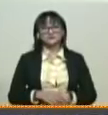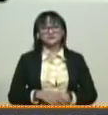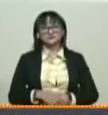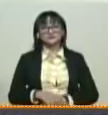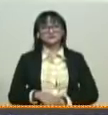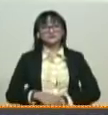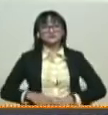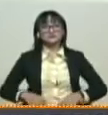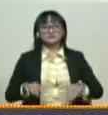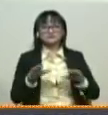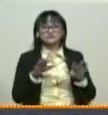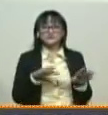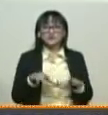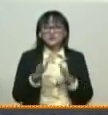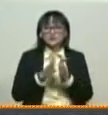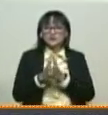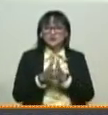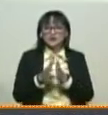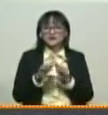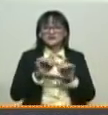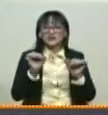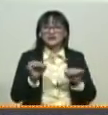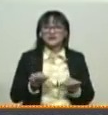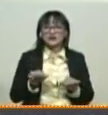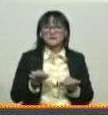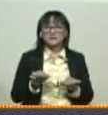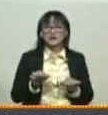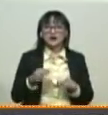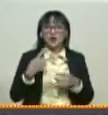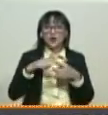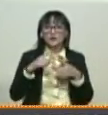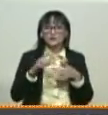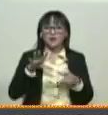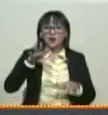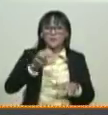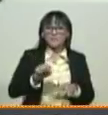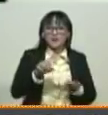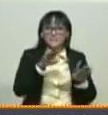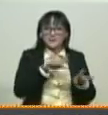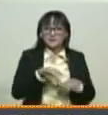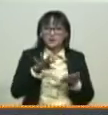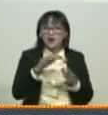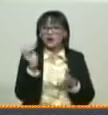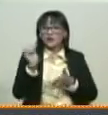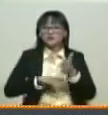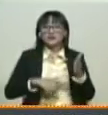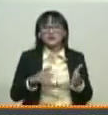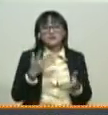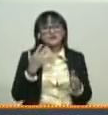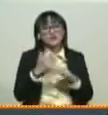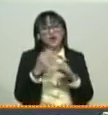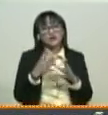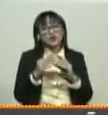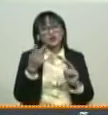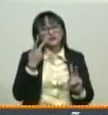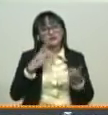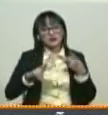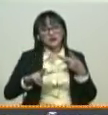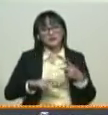el sistema SAP para incorporar a nuevos proveedores que no aparecían como